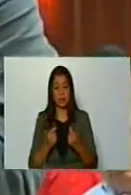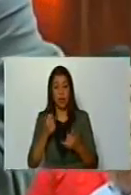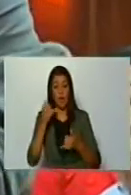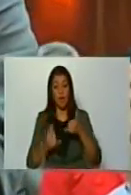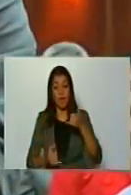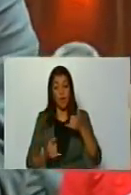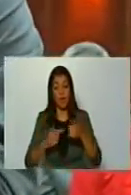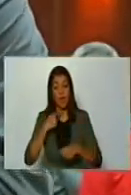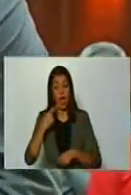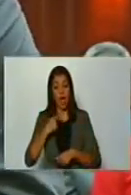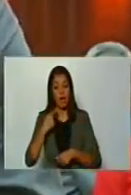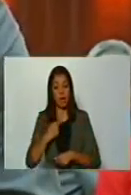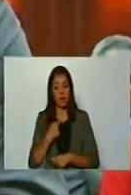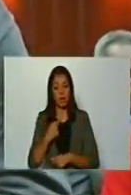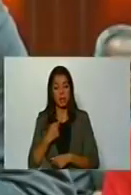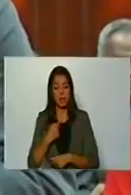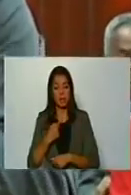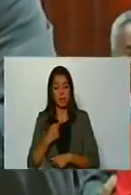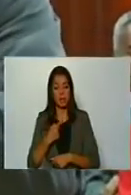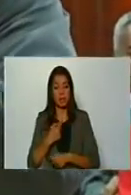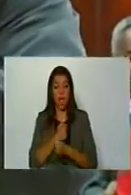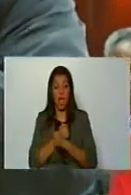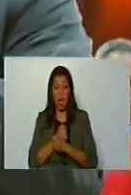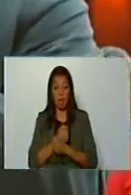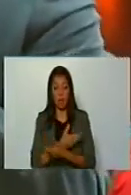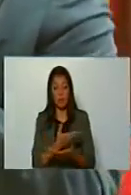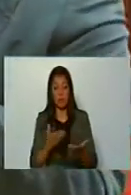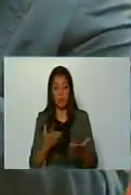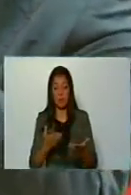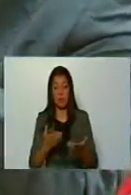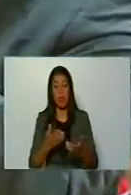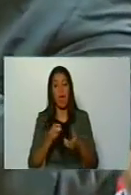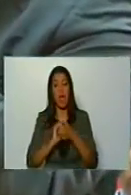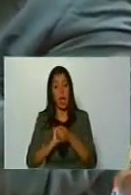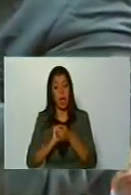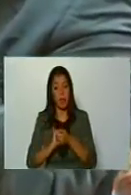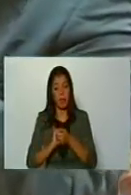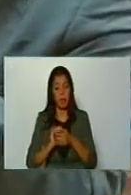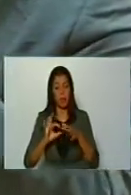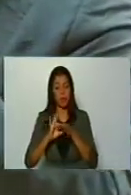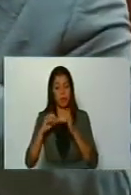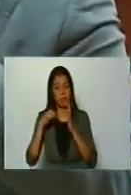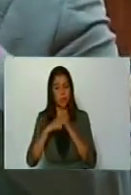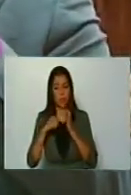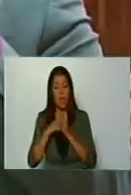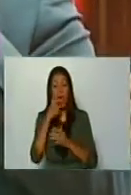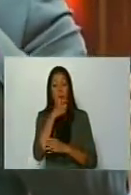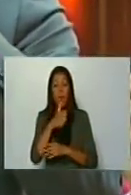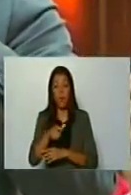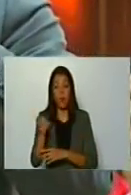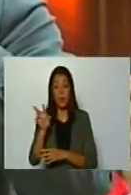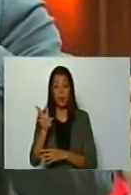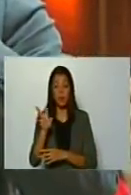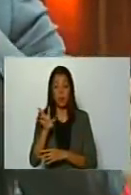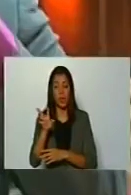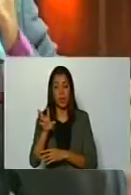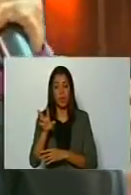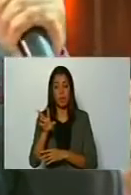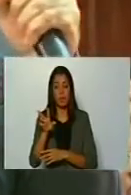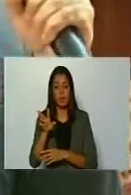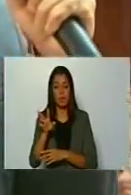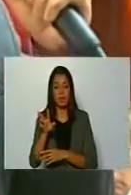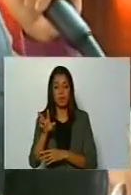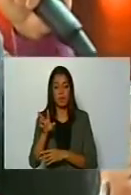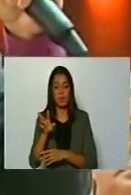Finalmente, queridos compañeros, compatriotas, pueblo venezolano, no